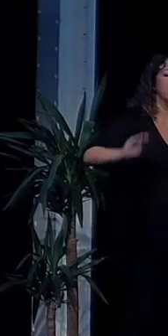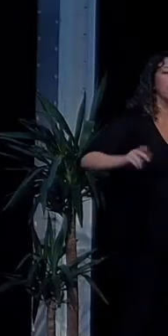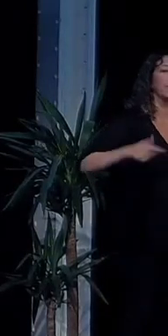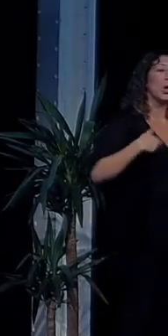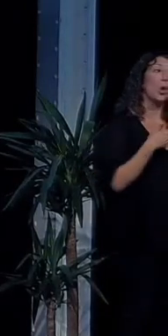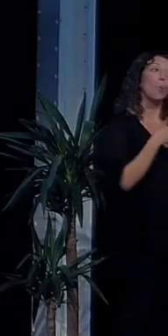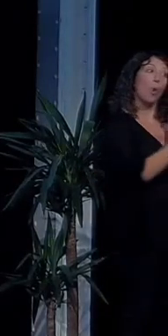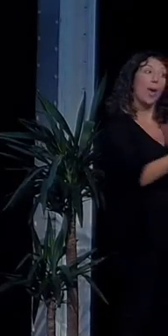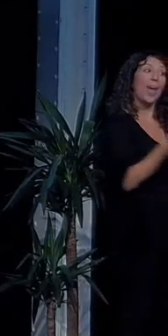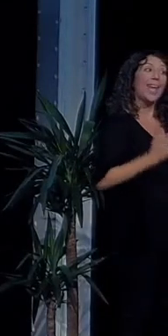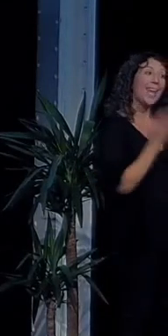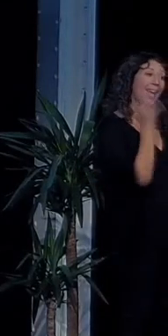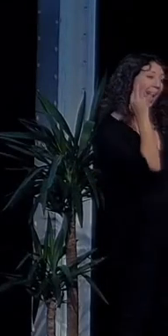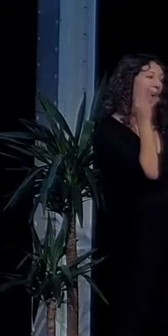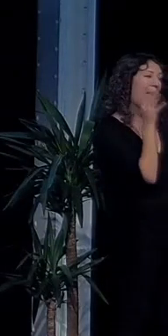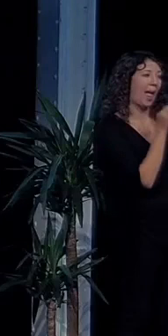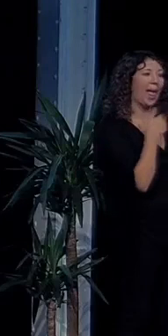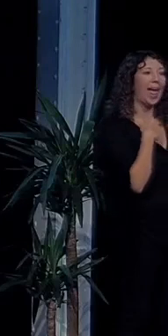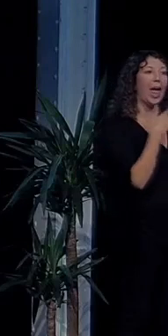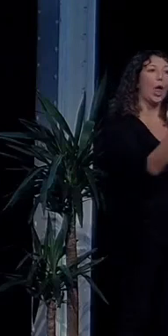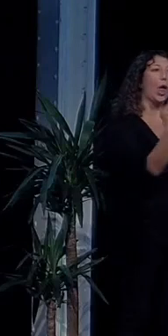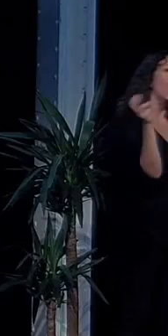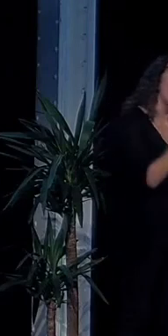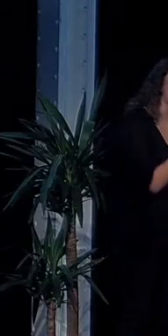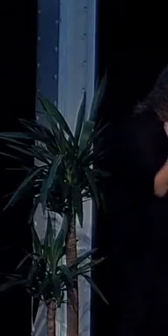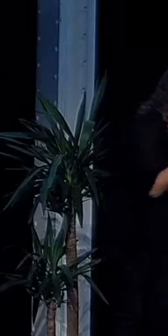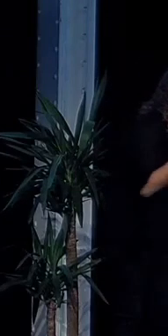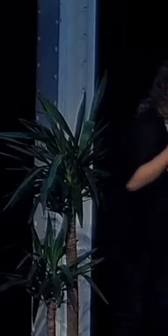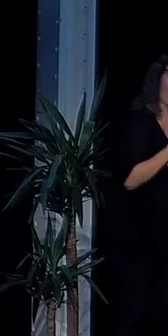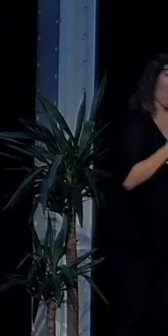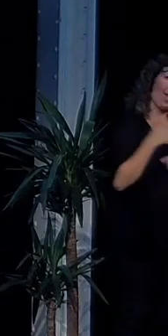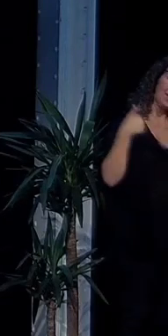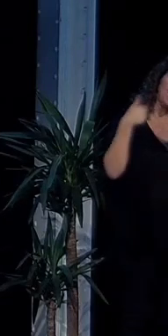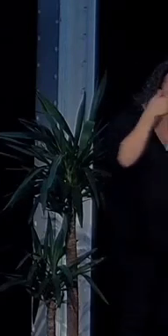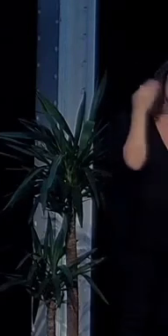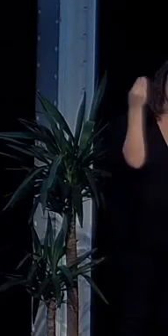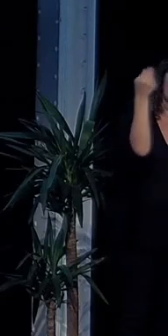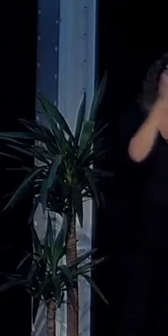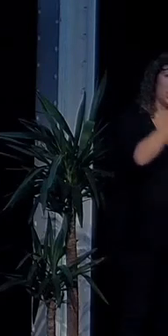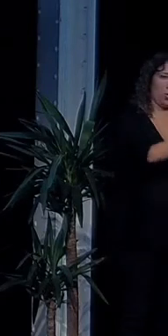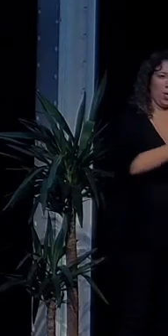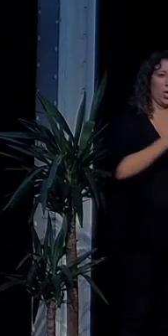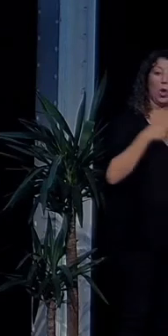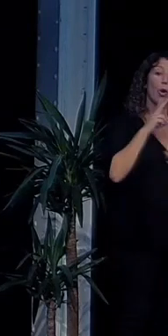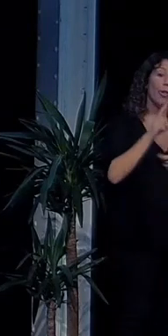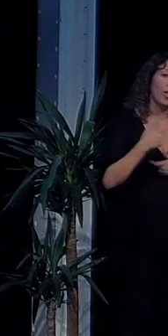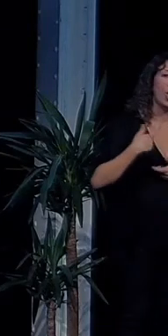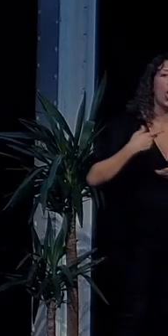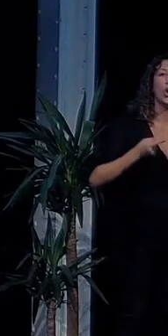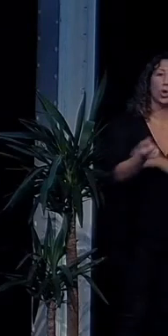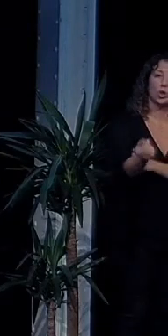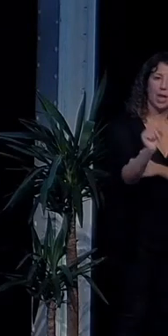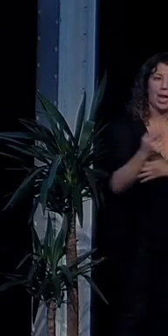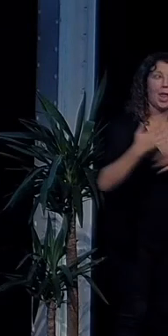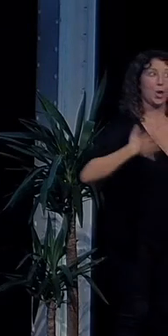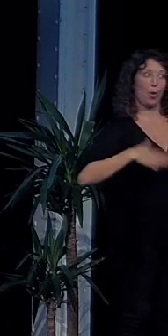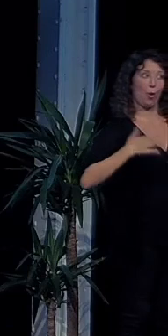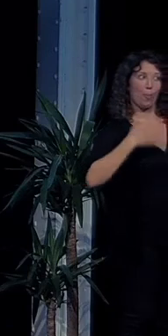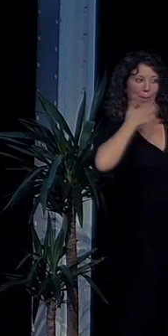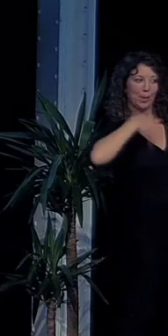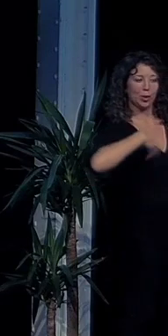hija no vuelvas sola, oye, que te acompañen, ¿no? No le dices no salgas, no le dices vístete así, porque esto